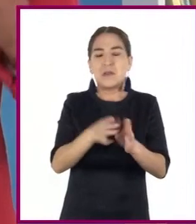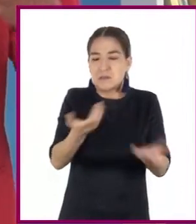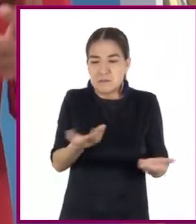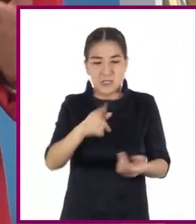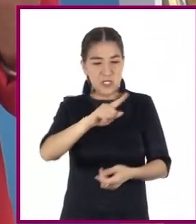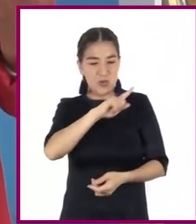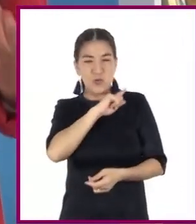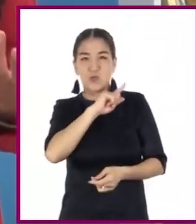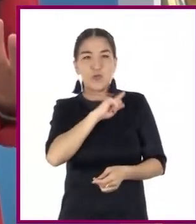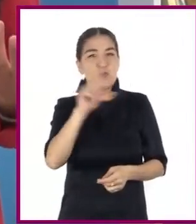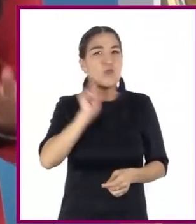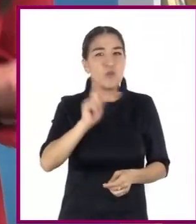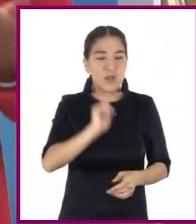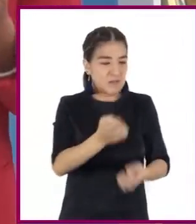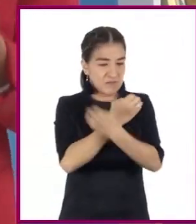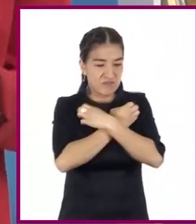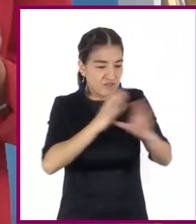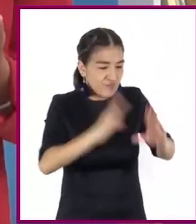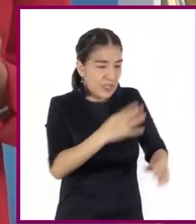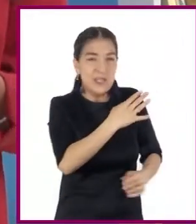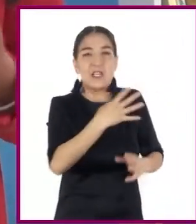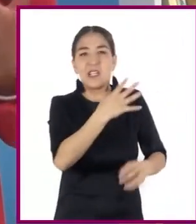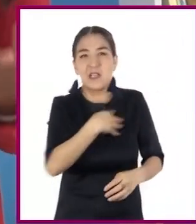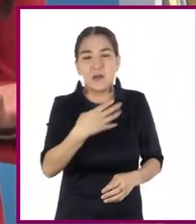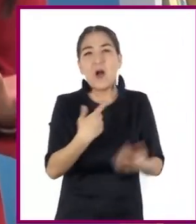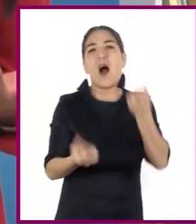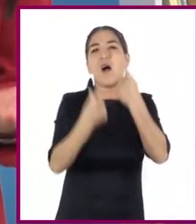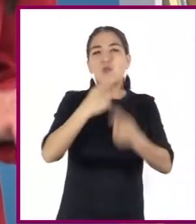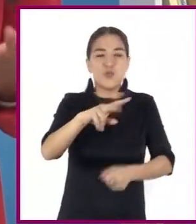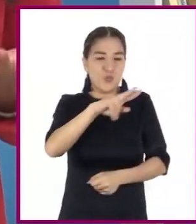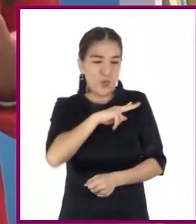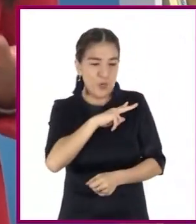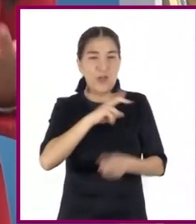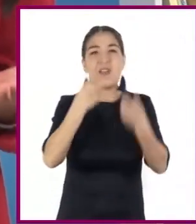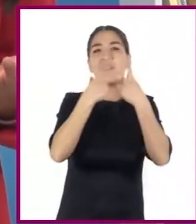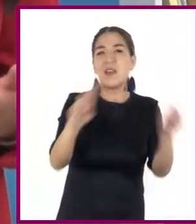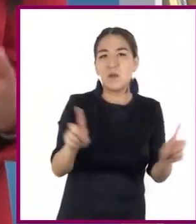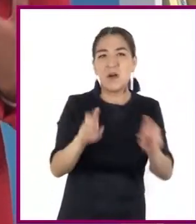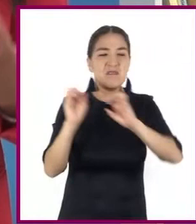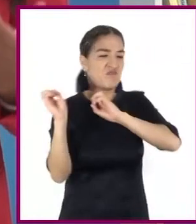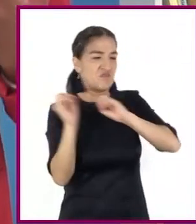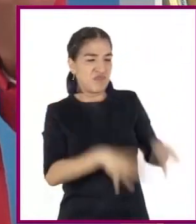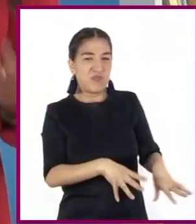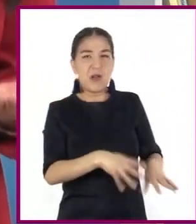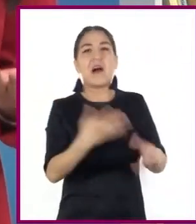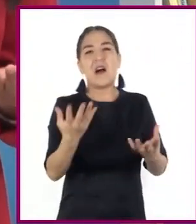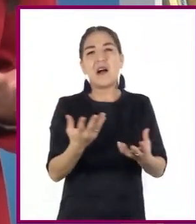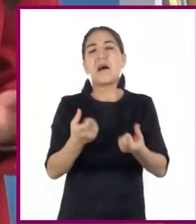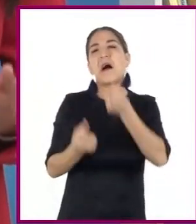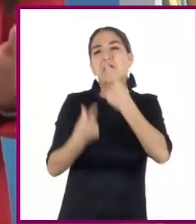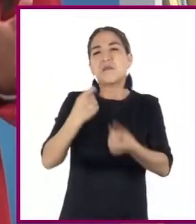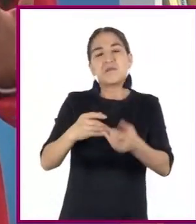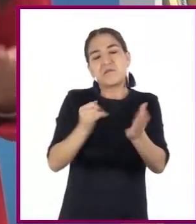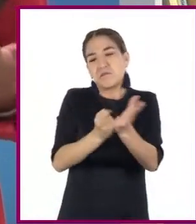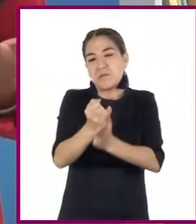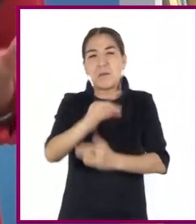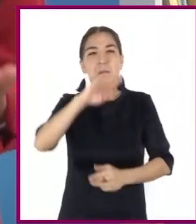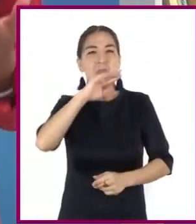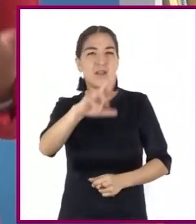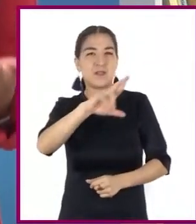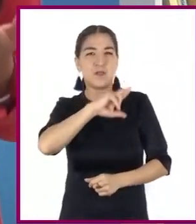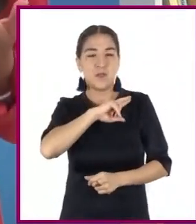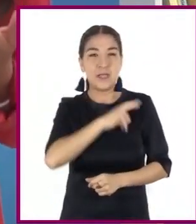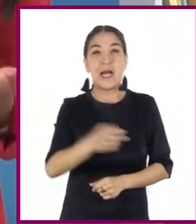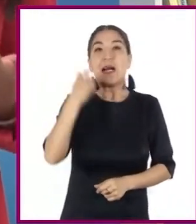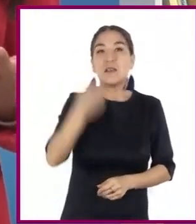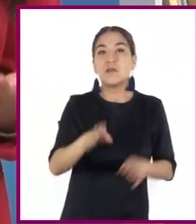hijos. Algunas son viudas, divorciadas, abandonadas o simplemente madres solteras. La diversidad